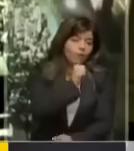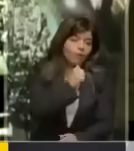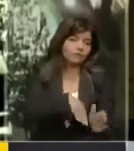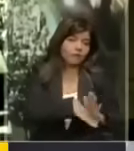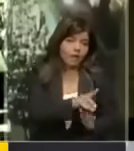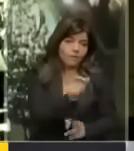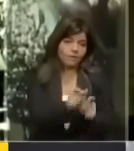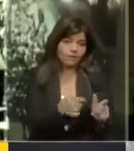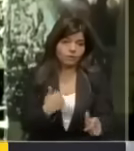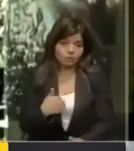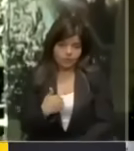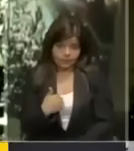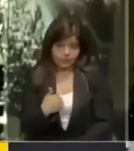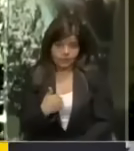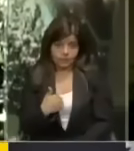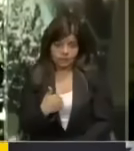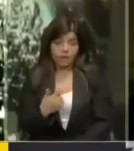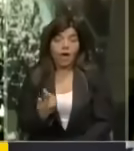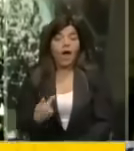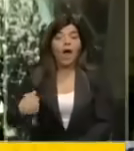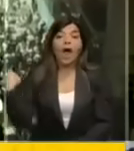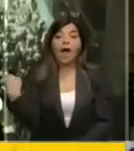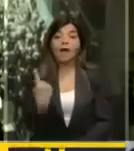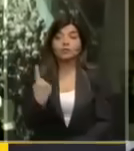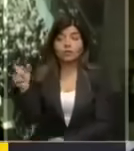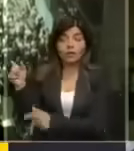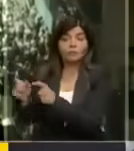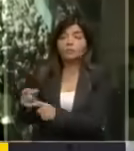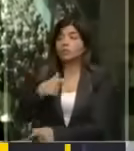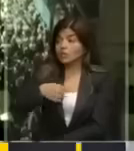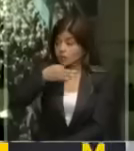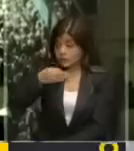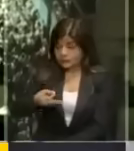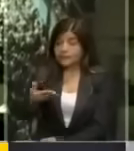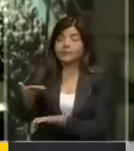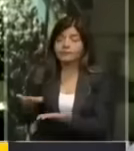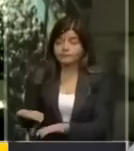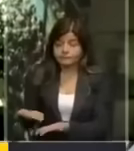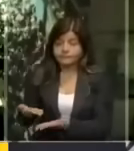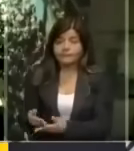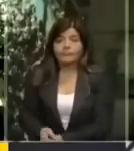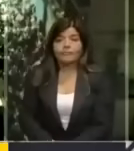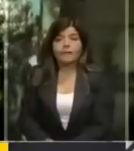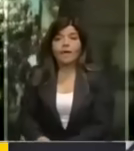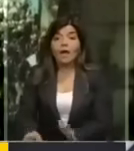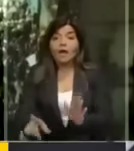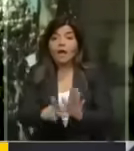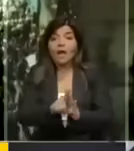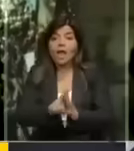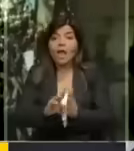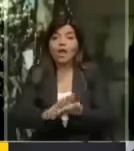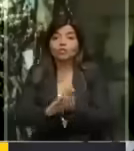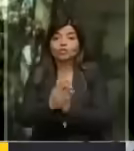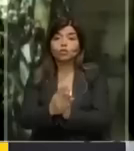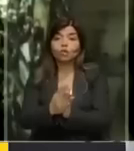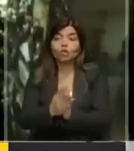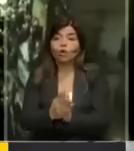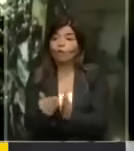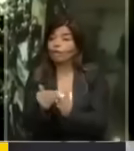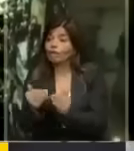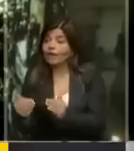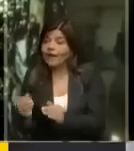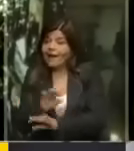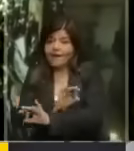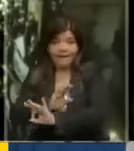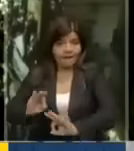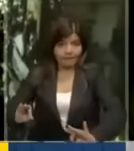de los argentinos. A todos ellos quiero decirles lo siguiente: dentro de la ley todo, fuera de la ley nada.